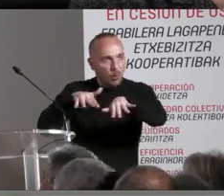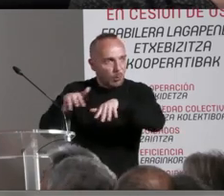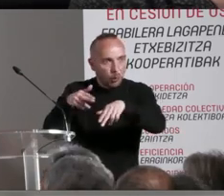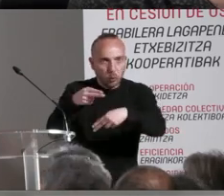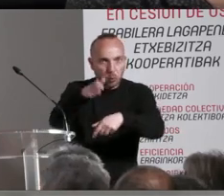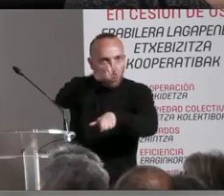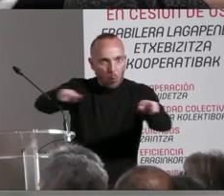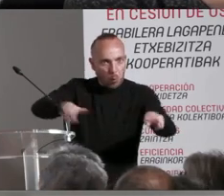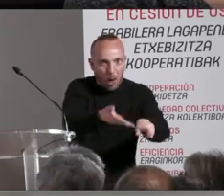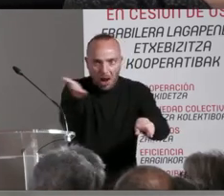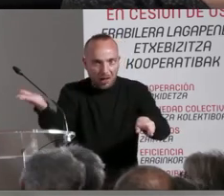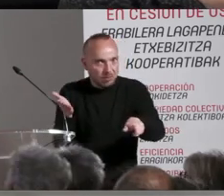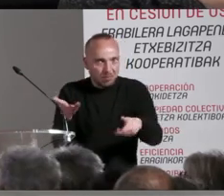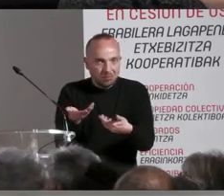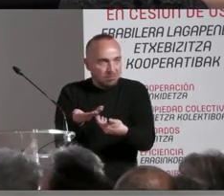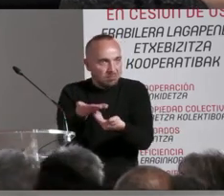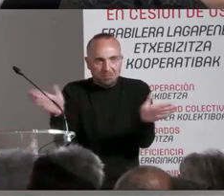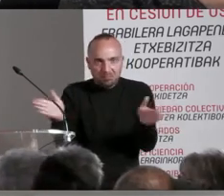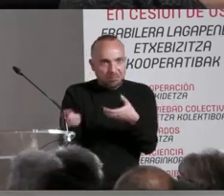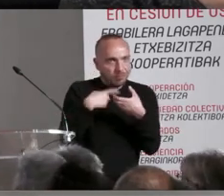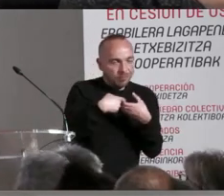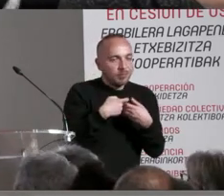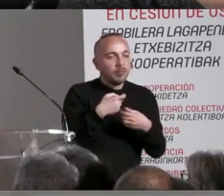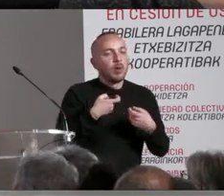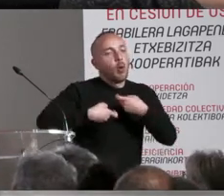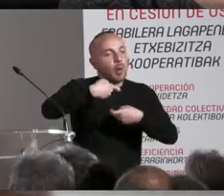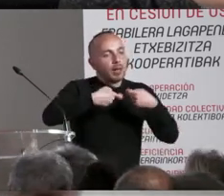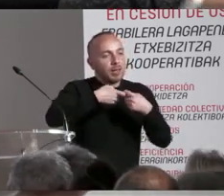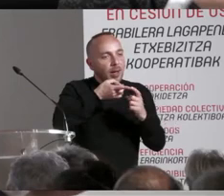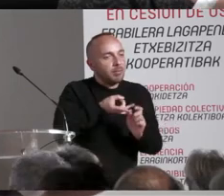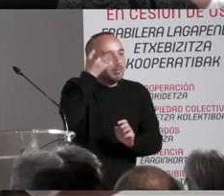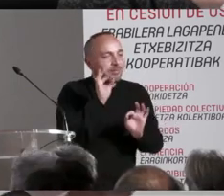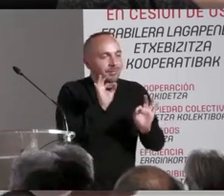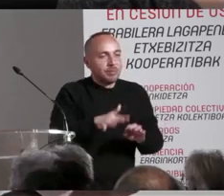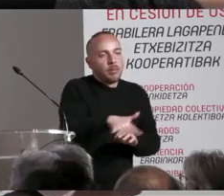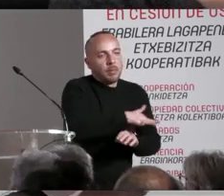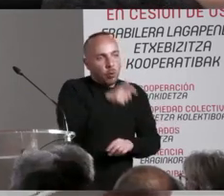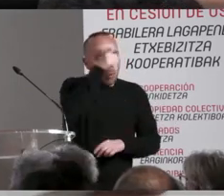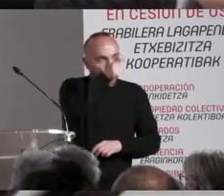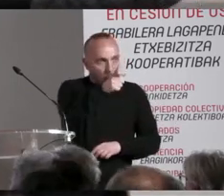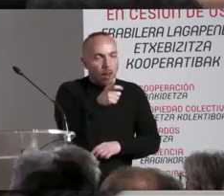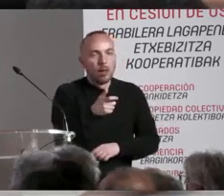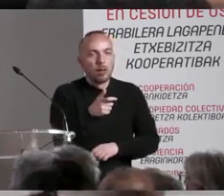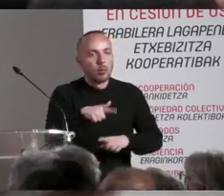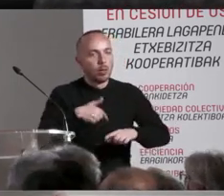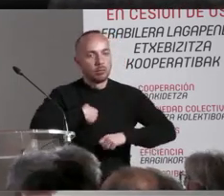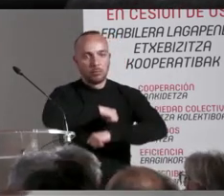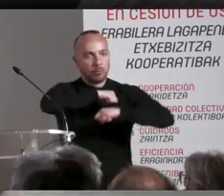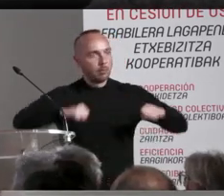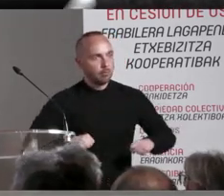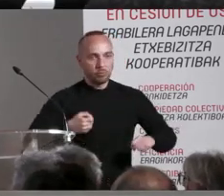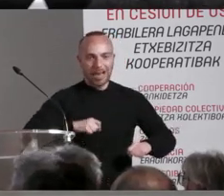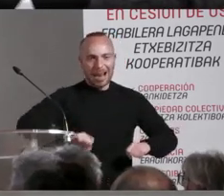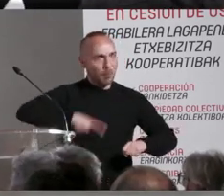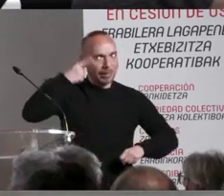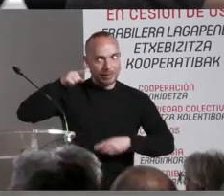general. Y bueno, esta cooperativa de carácter rural es la que más asentada está de todas las que están participando esta